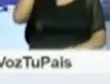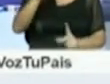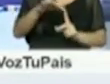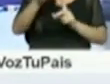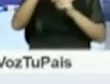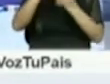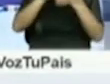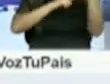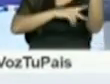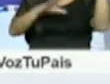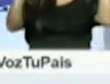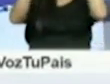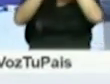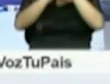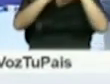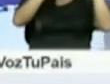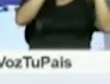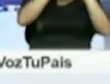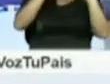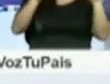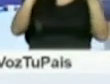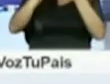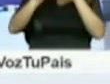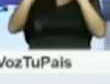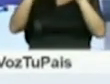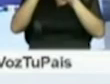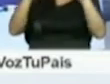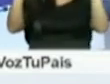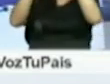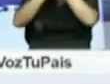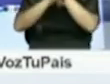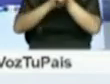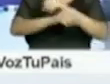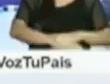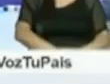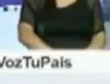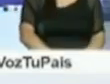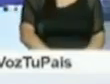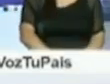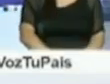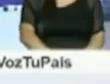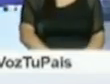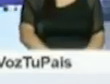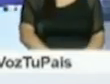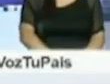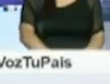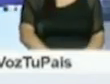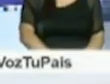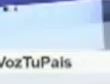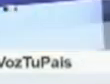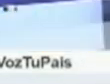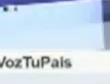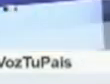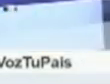estaremos en los especiales del festival a las 20:30 hasta las 21:30. Un abrazo para todos.